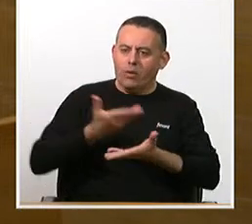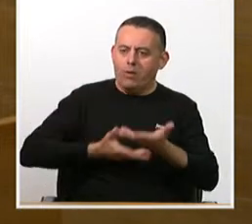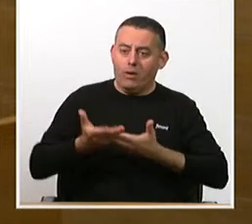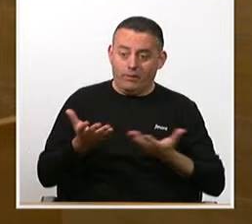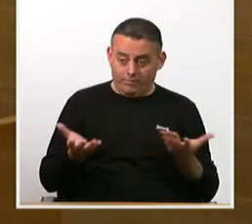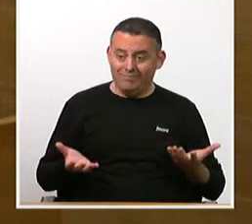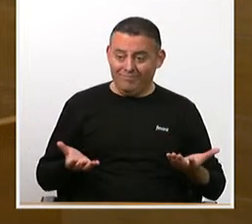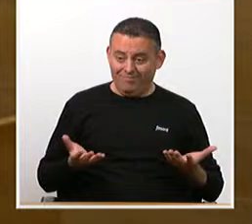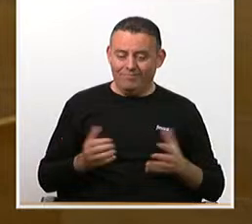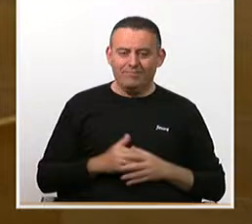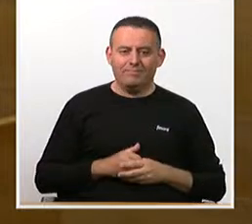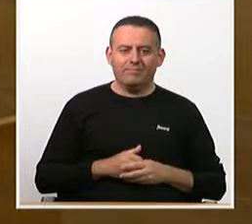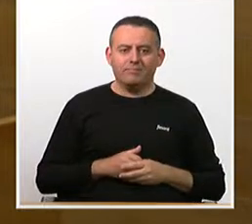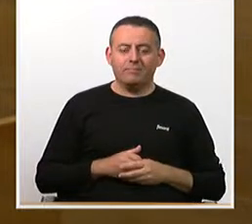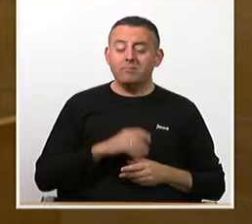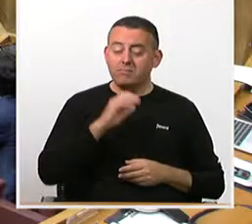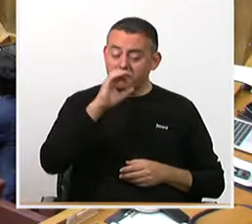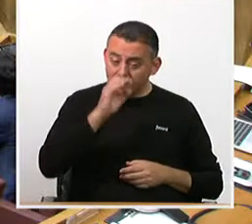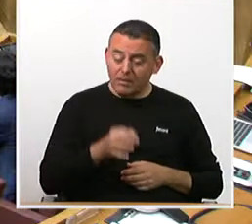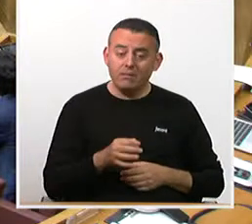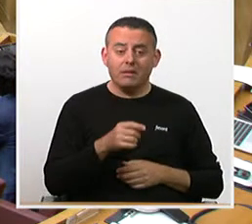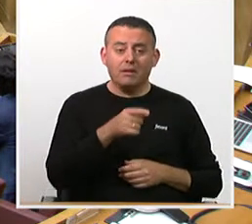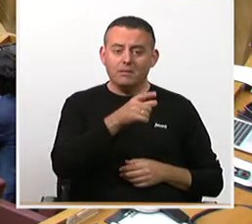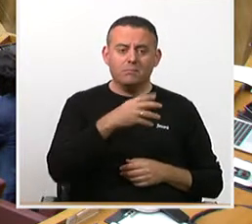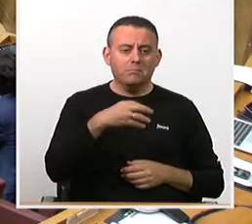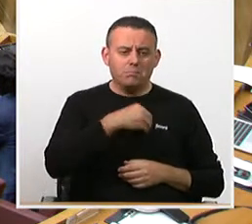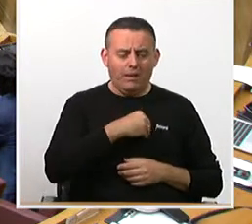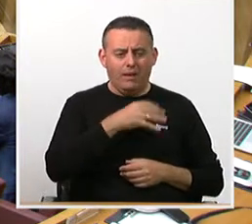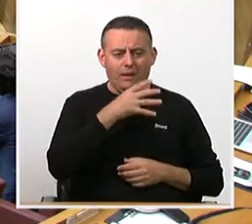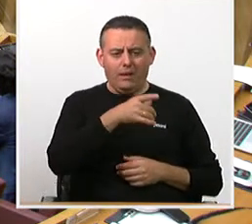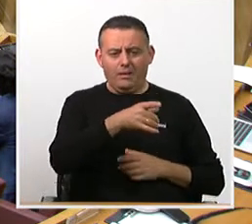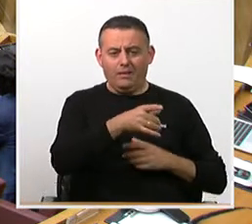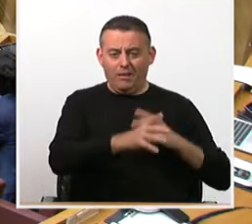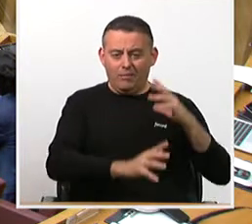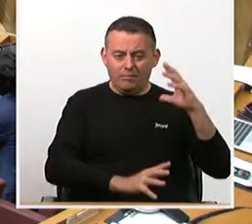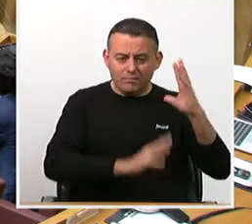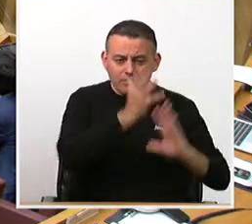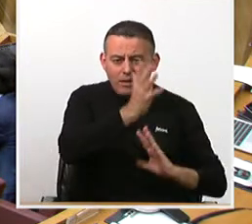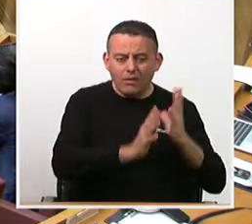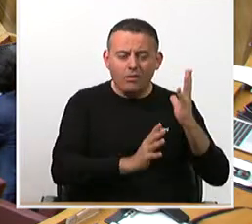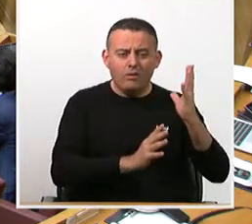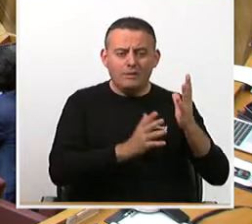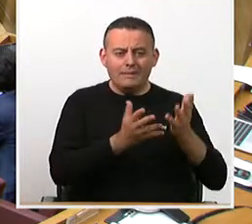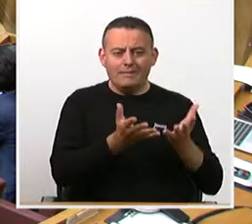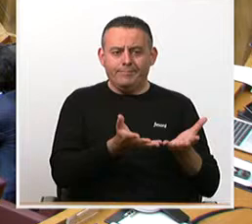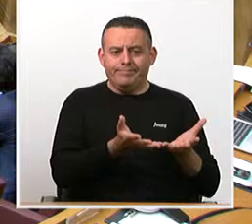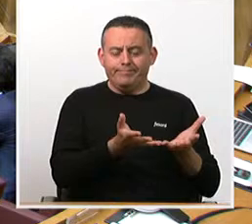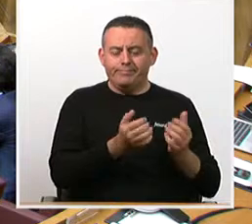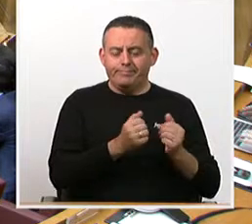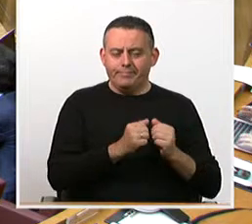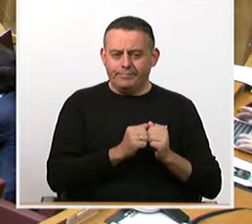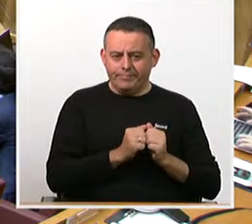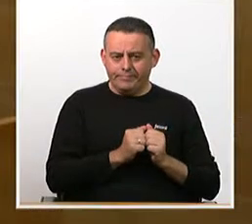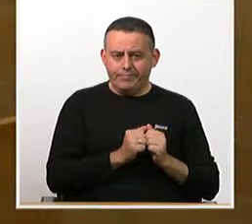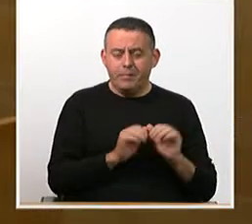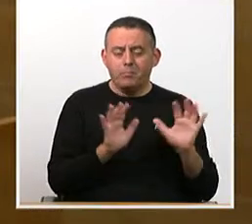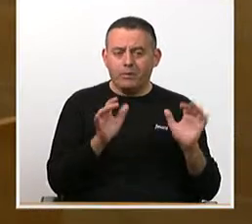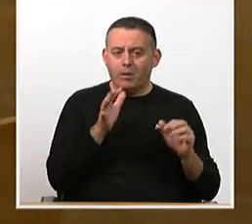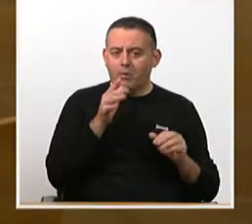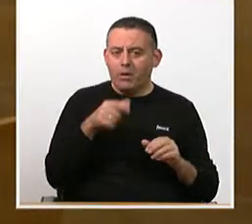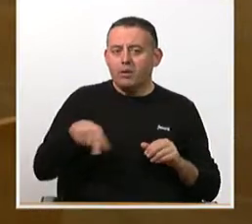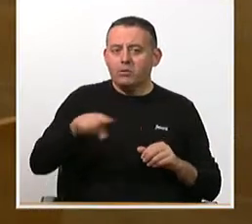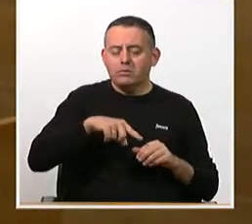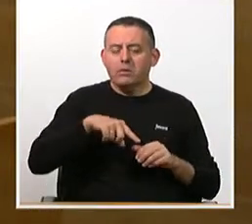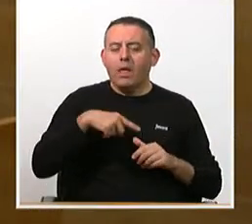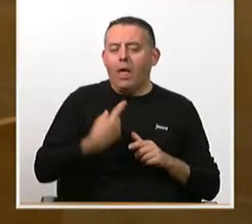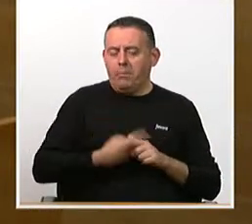ocurrir esto desgraciadamente y espero que también saquemos nosotros todos la lección yo intento estar